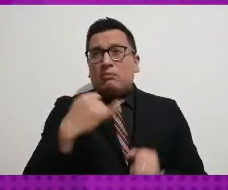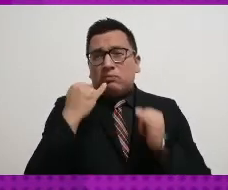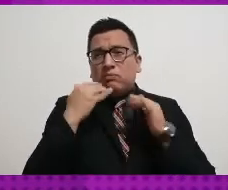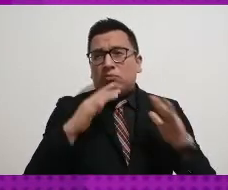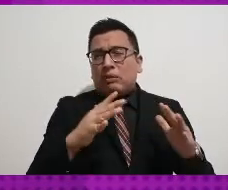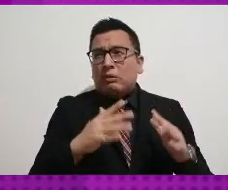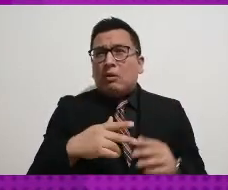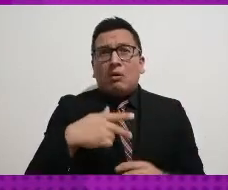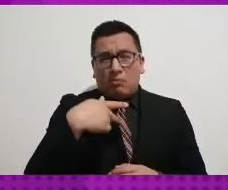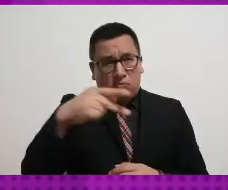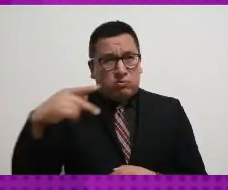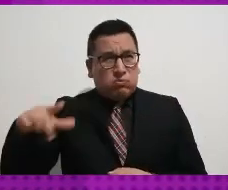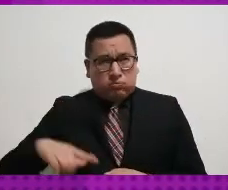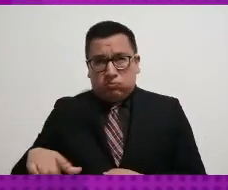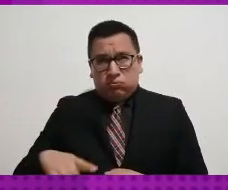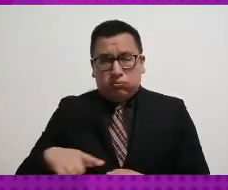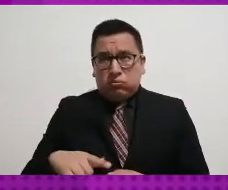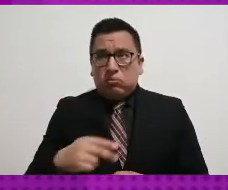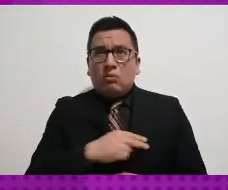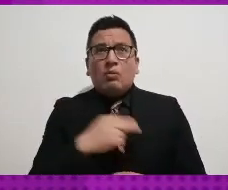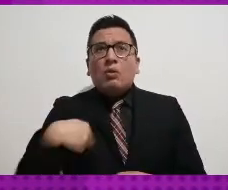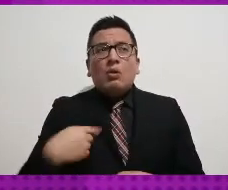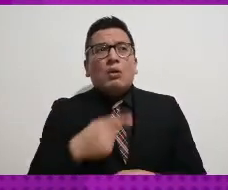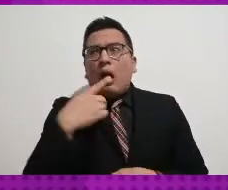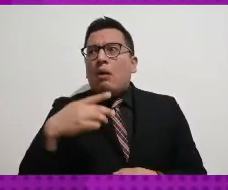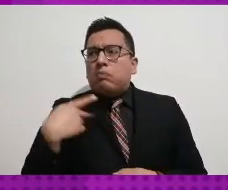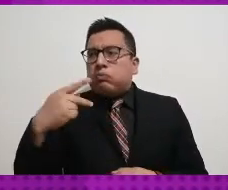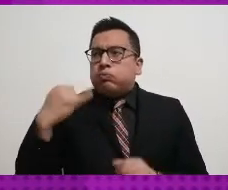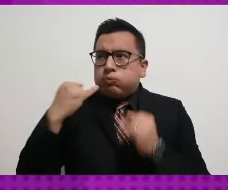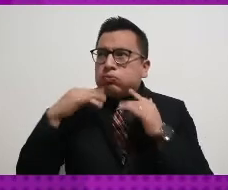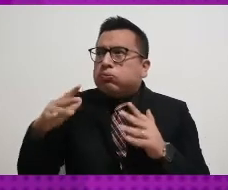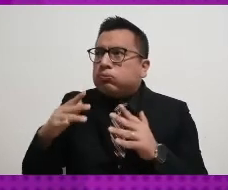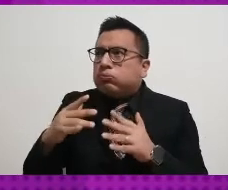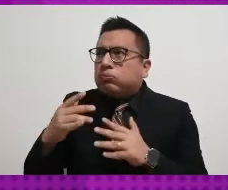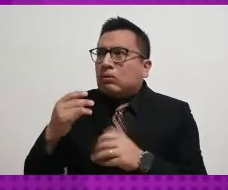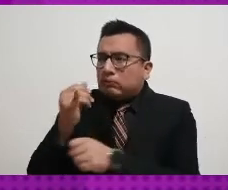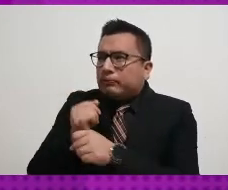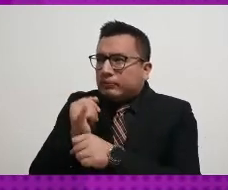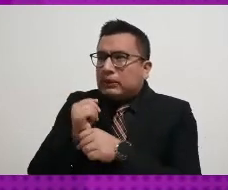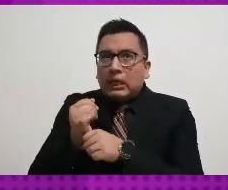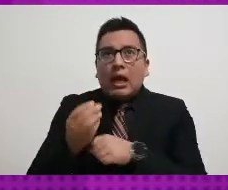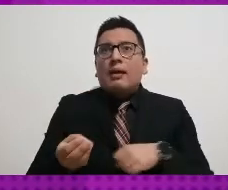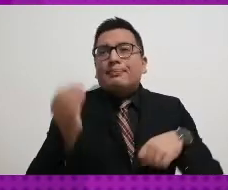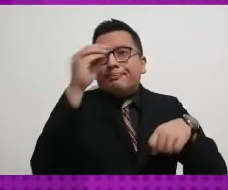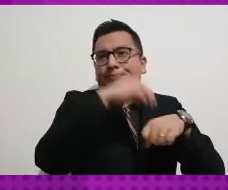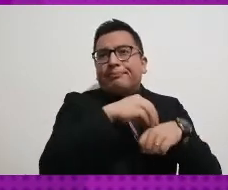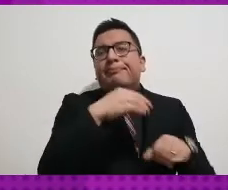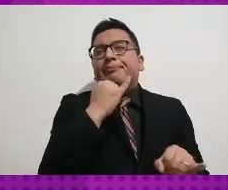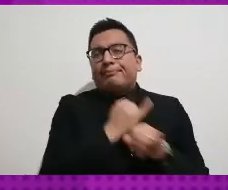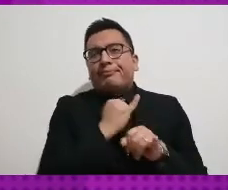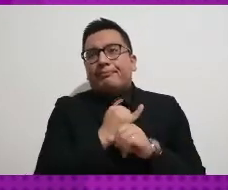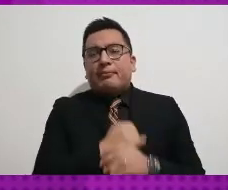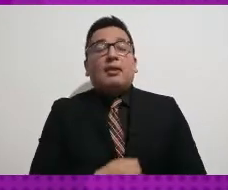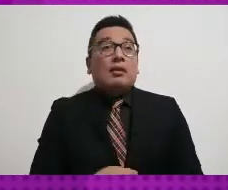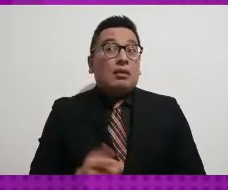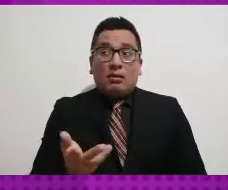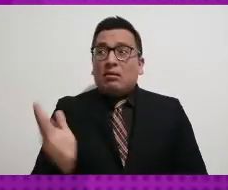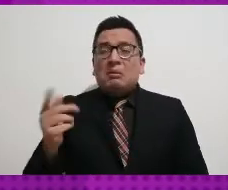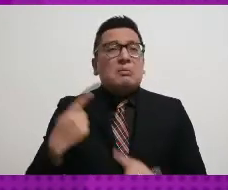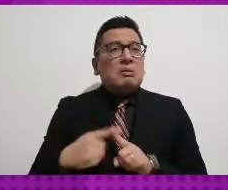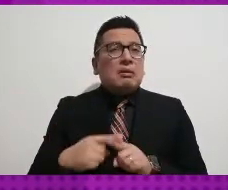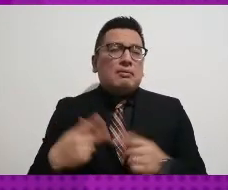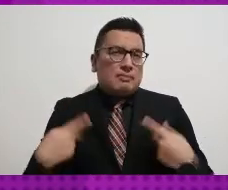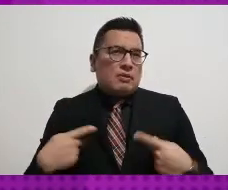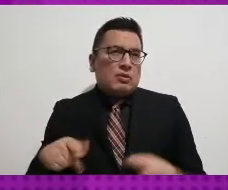en los portales en los que los sujetos obligados dan cuenta de cierta información establecida por la